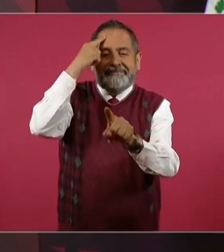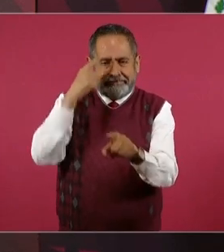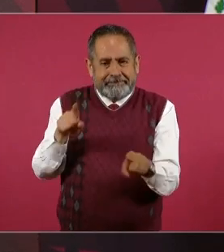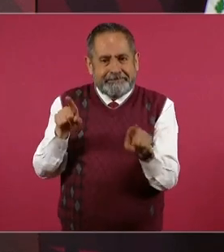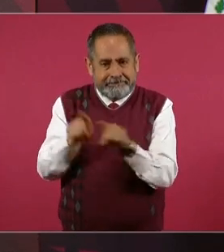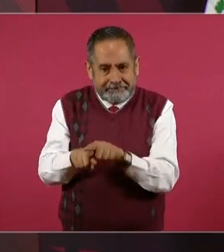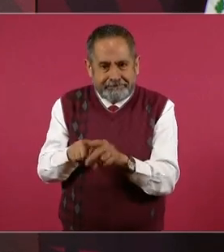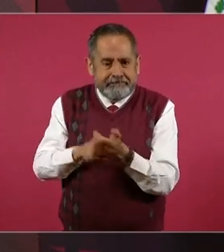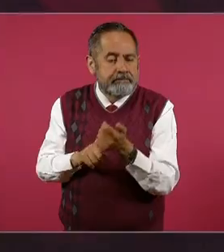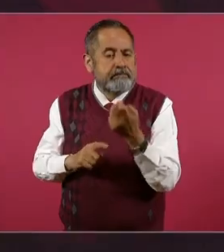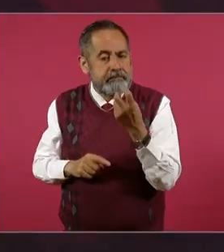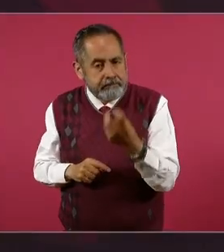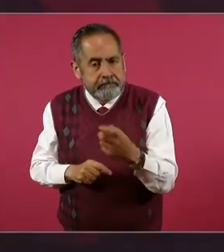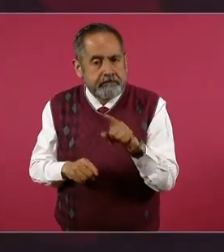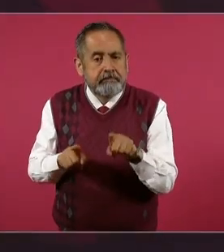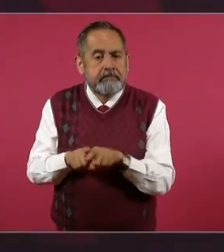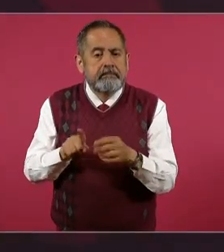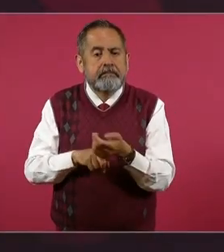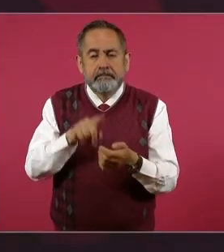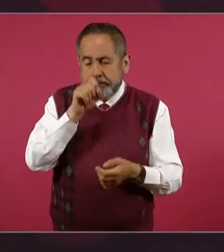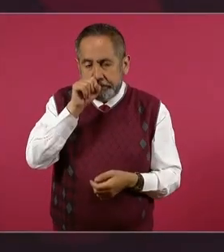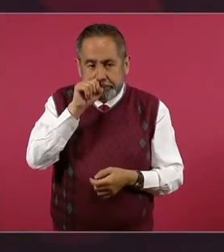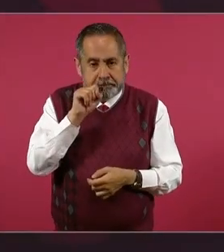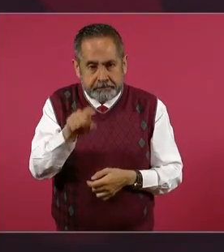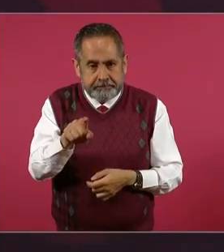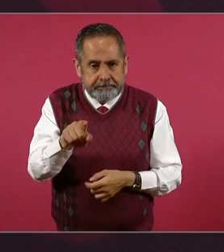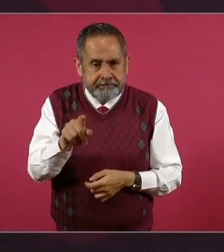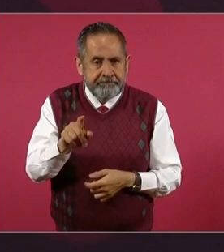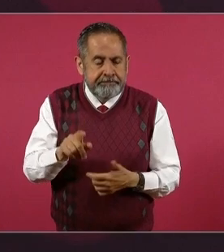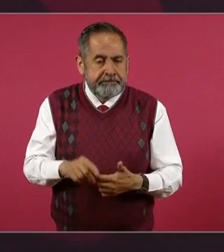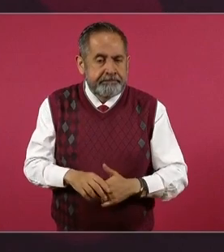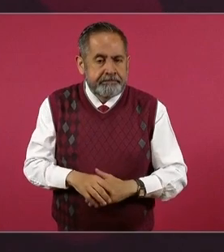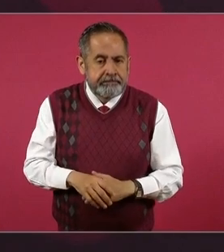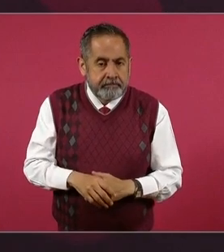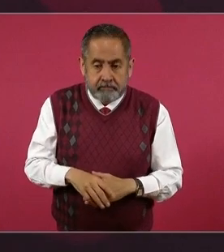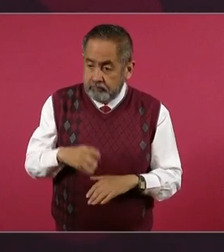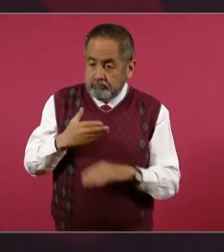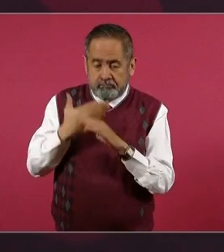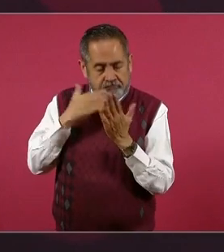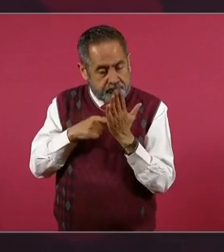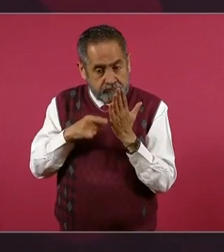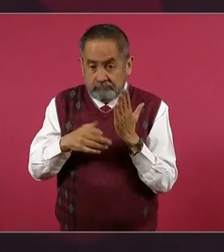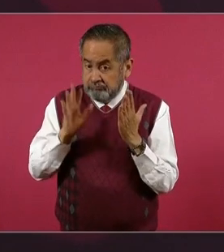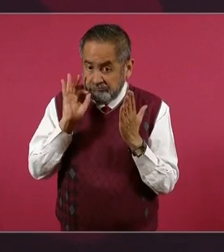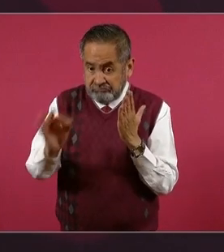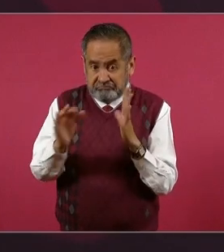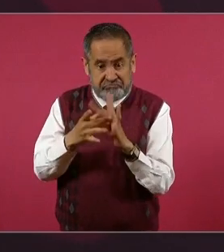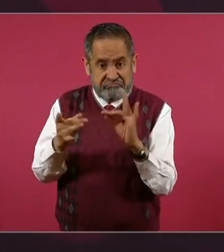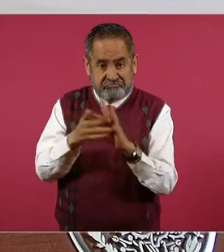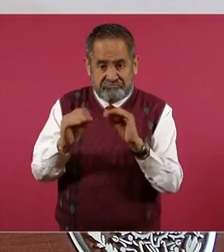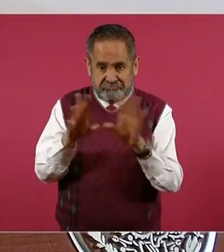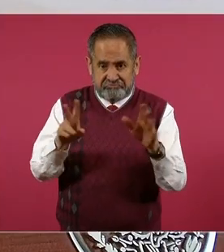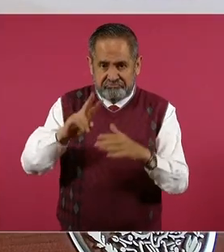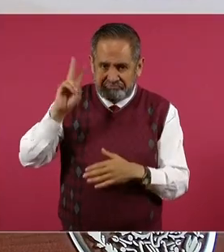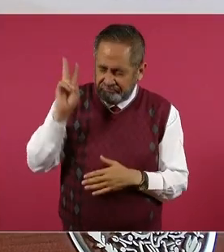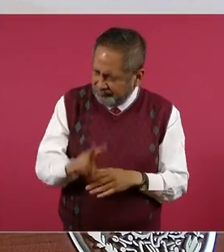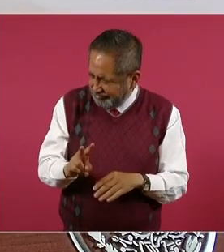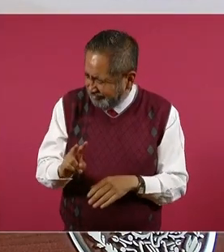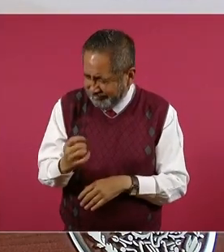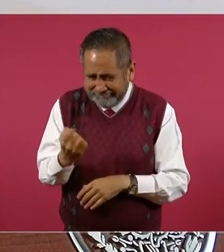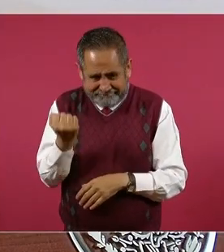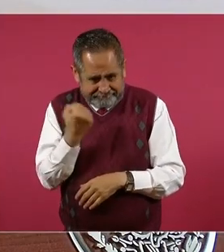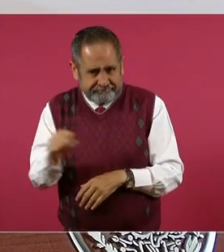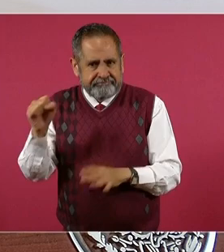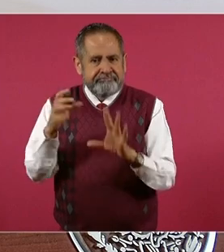y sobre todo trata muy bien, lo voy a decir